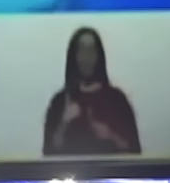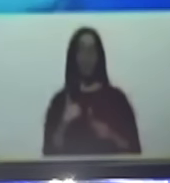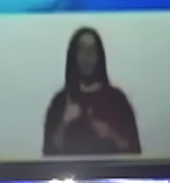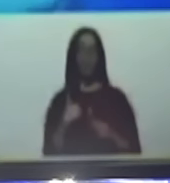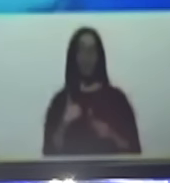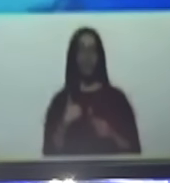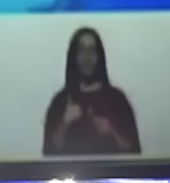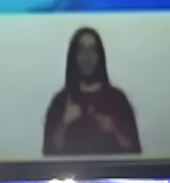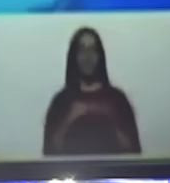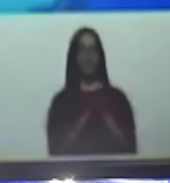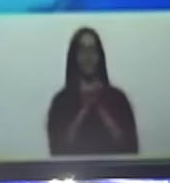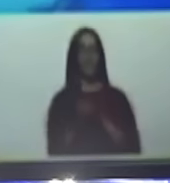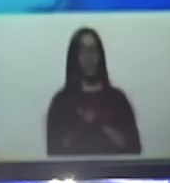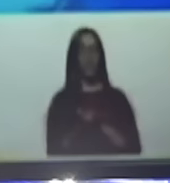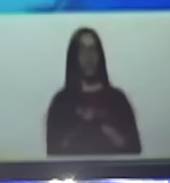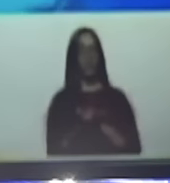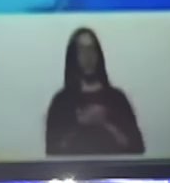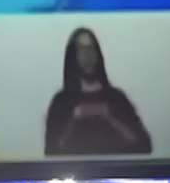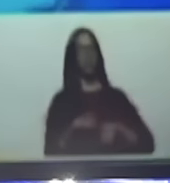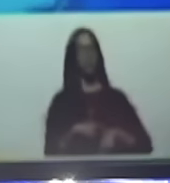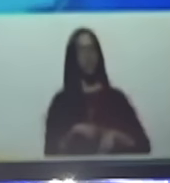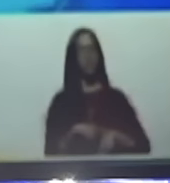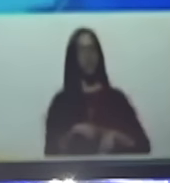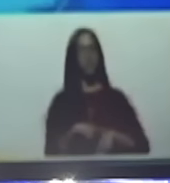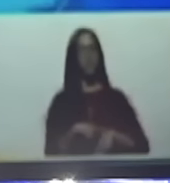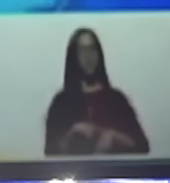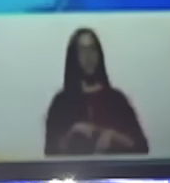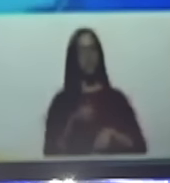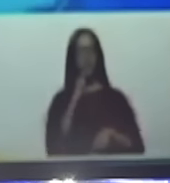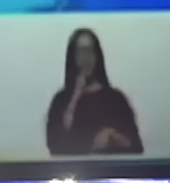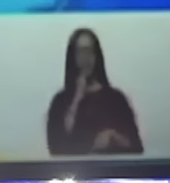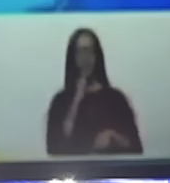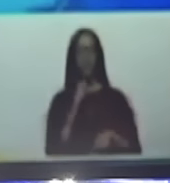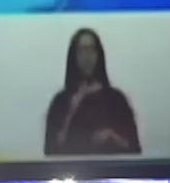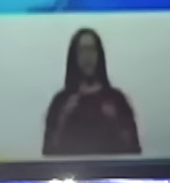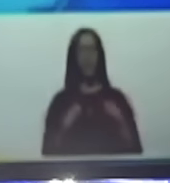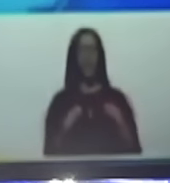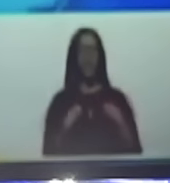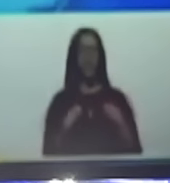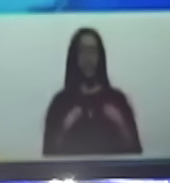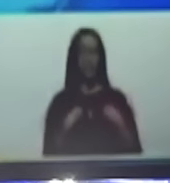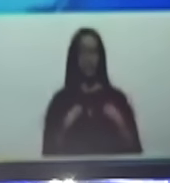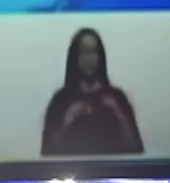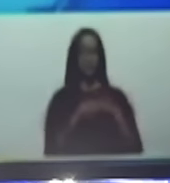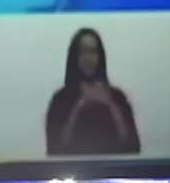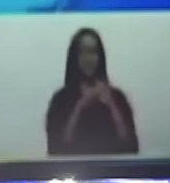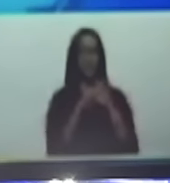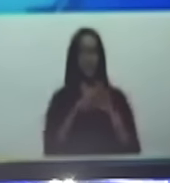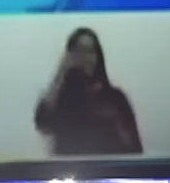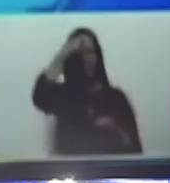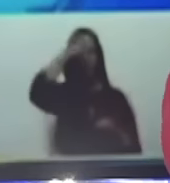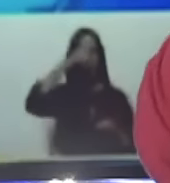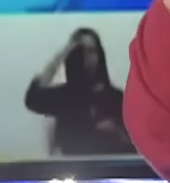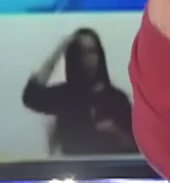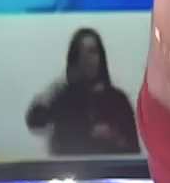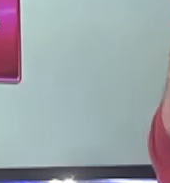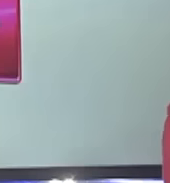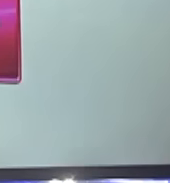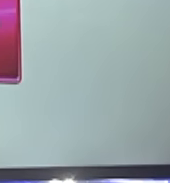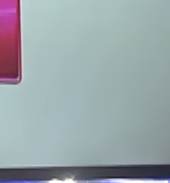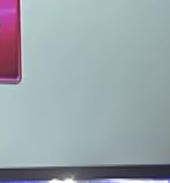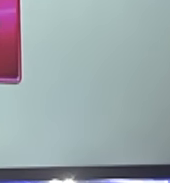si ustedes dudan de la función macabra que tienen ciertos representantes de la línea militar en Venezuela, quiero pasar al siguiente